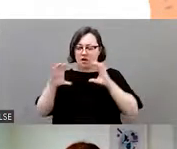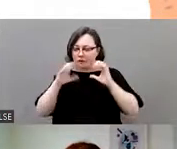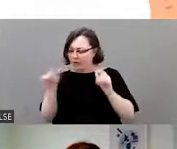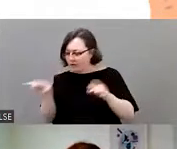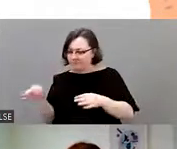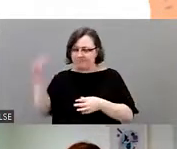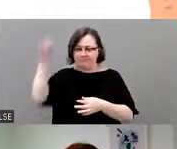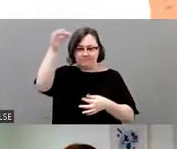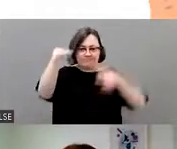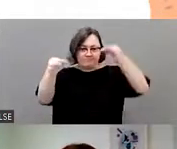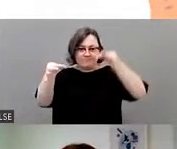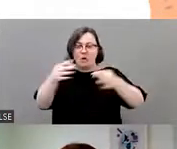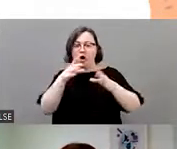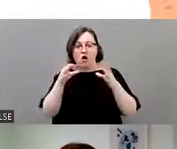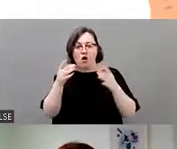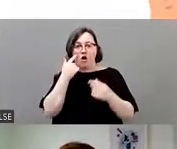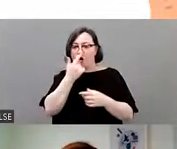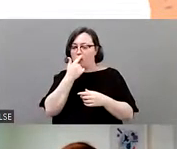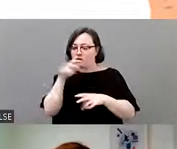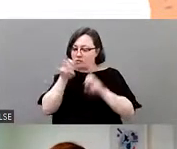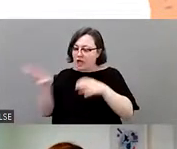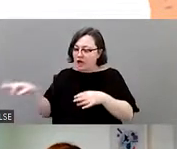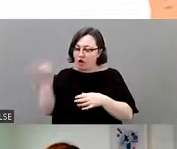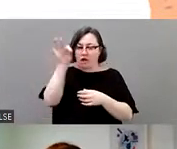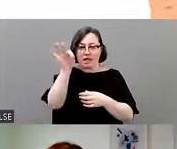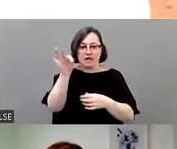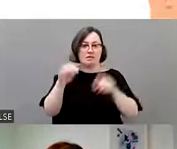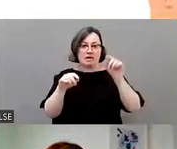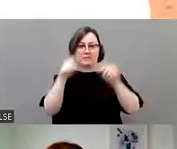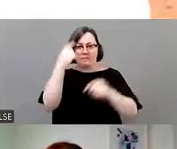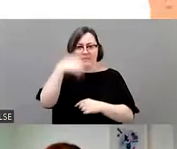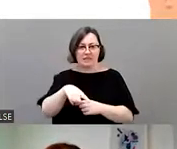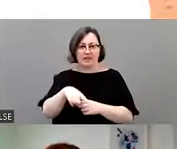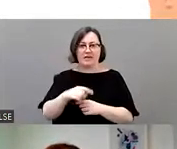quieres ponerle? Los ojos, pues para que ella busque con el comunicador, y estábamos jugando